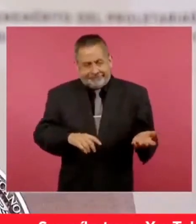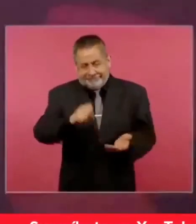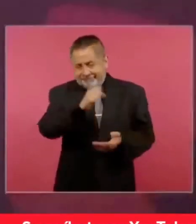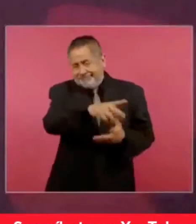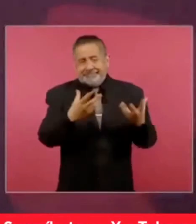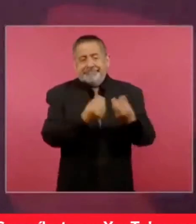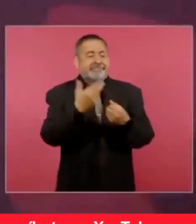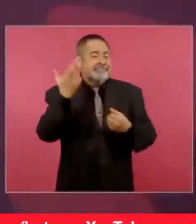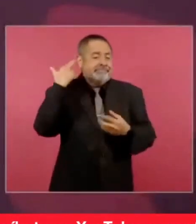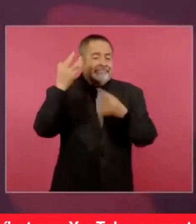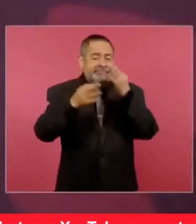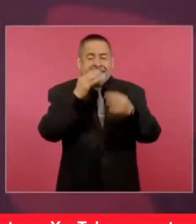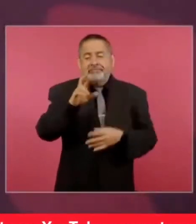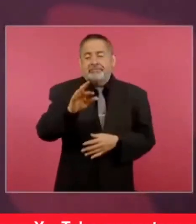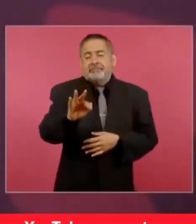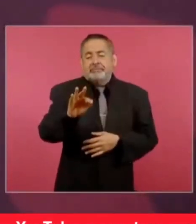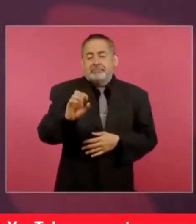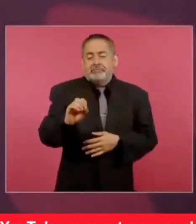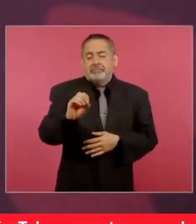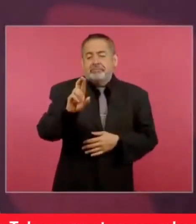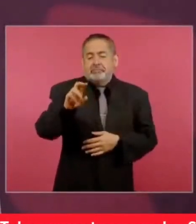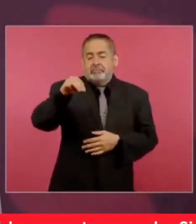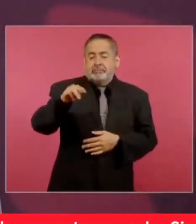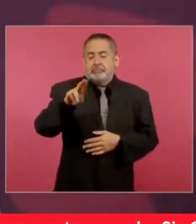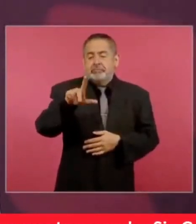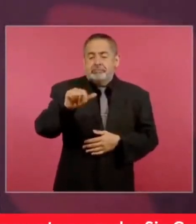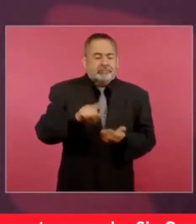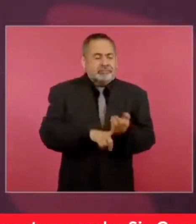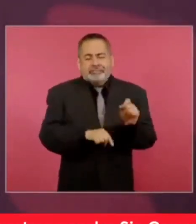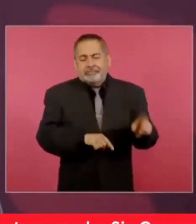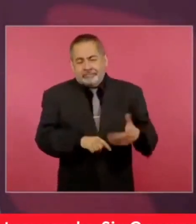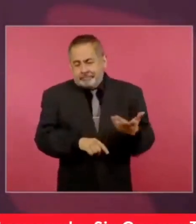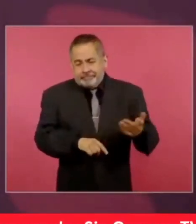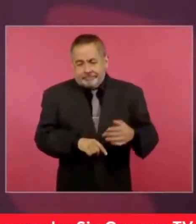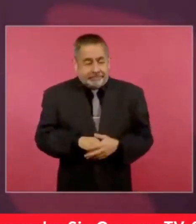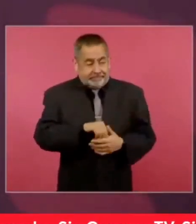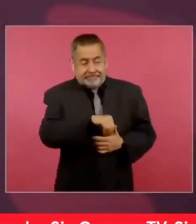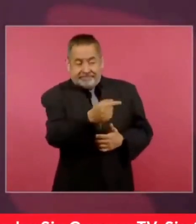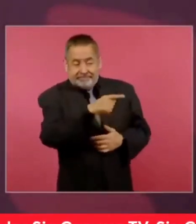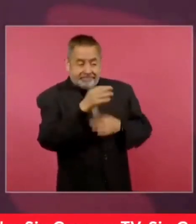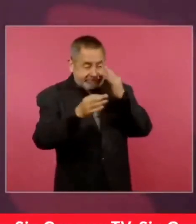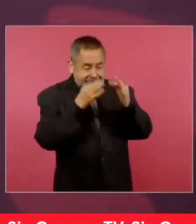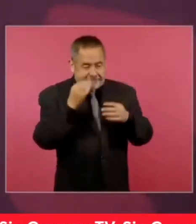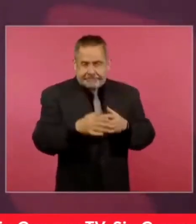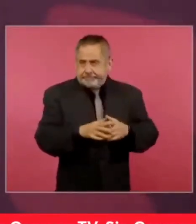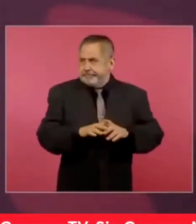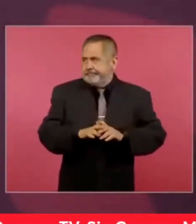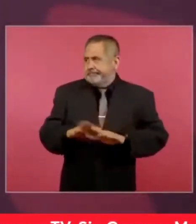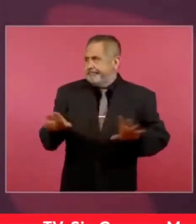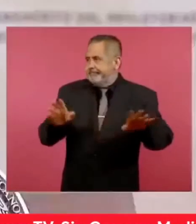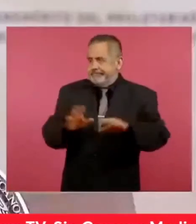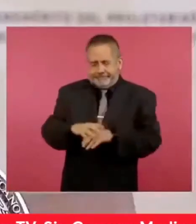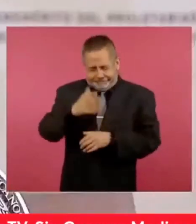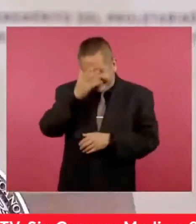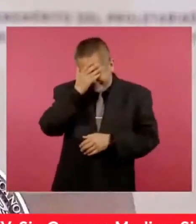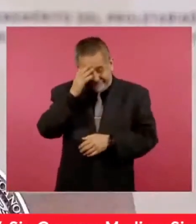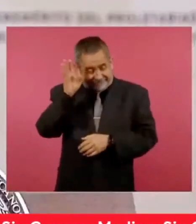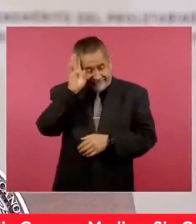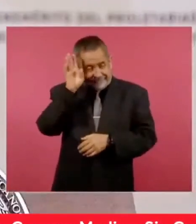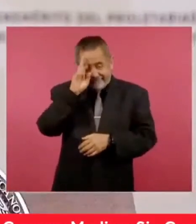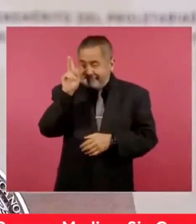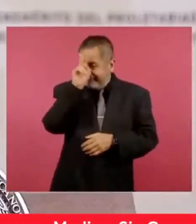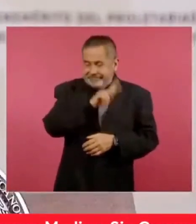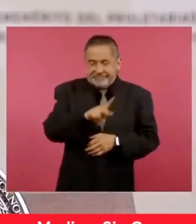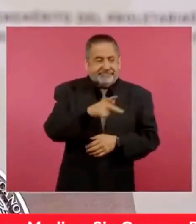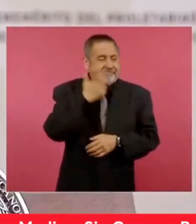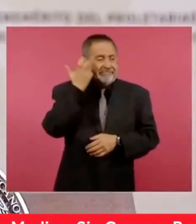Fórmula, en todos sus noticieros. Otros de plano, en el colmo del amarillismo, dijeron